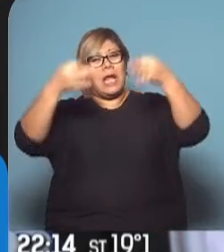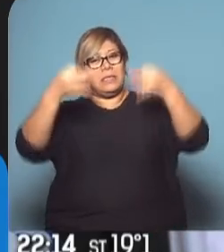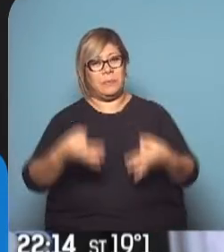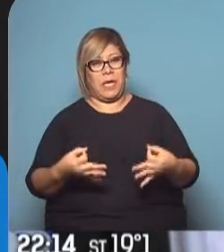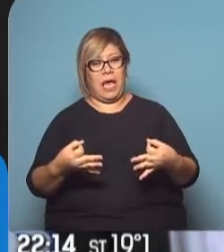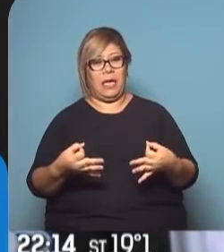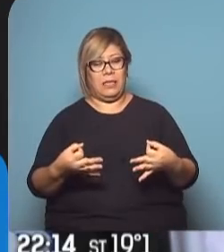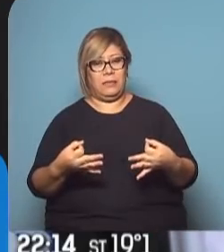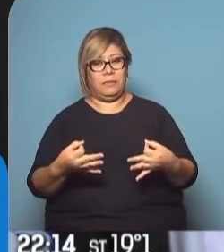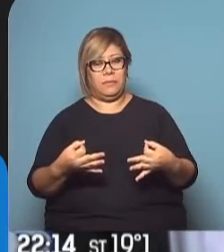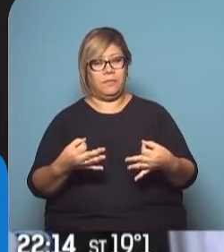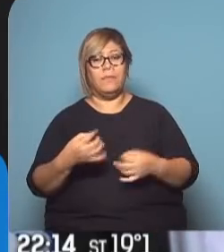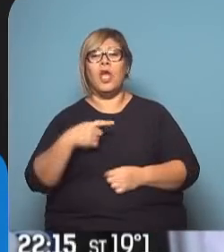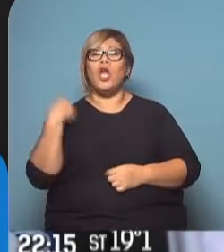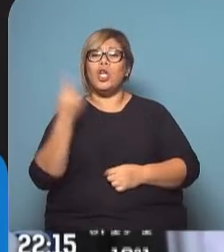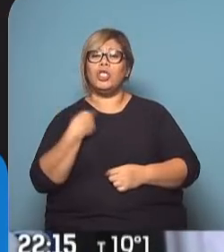No vamos a ir